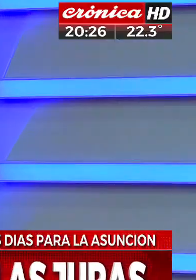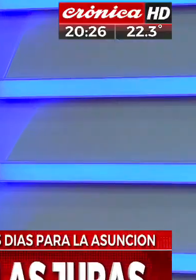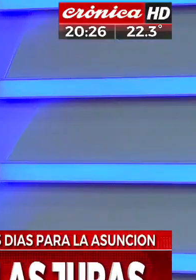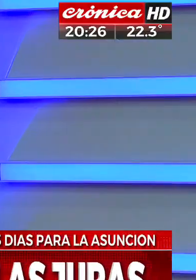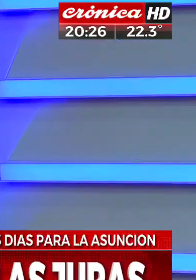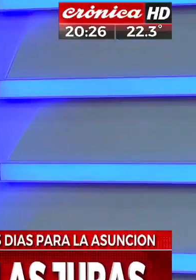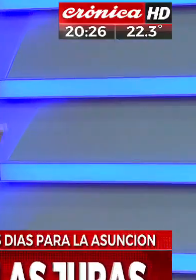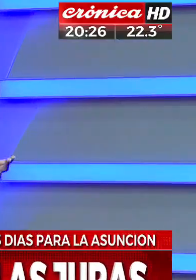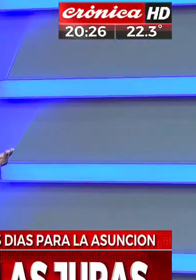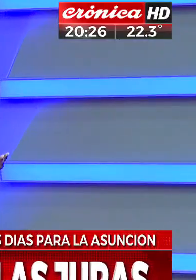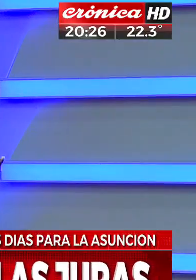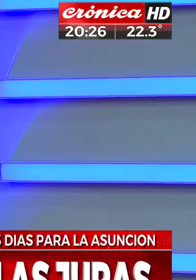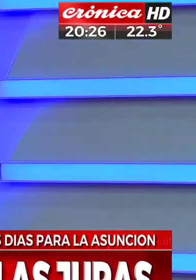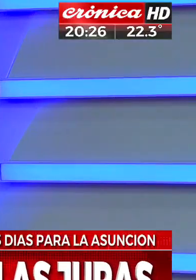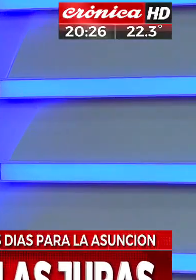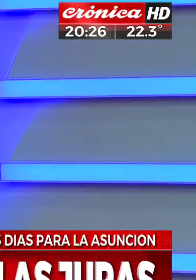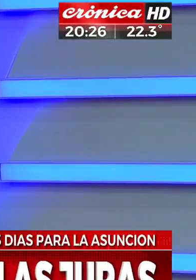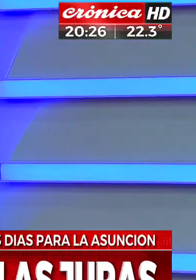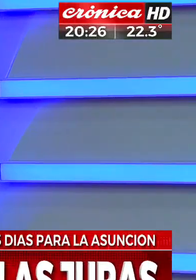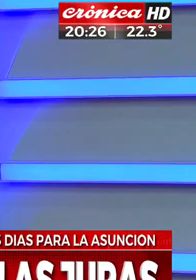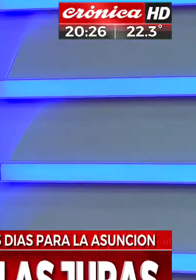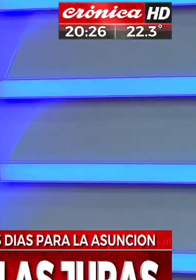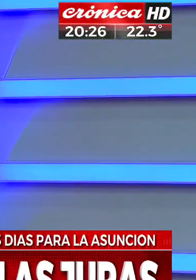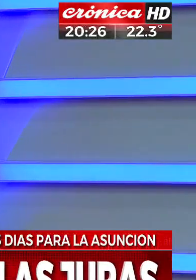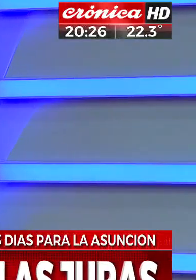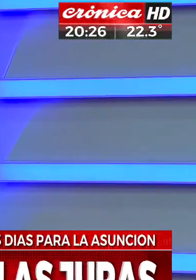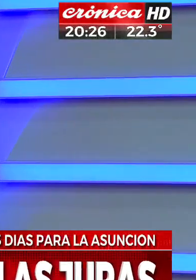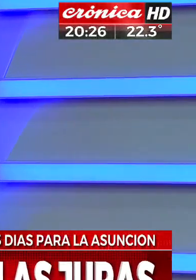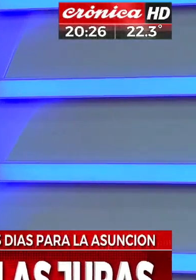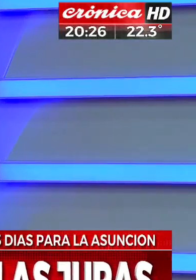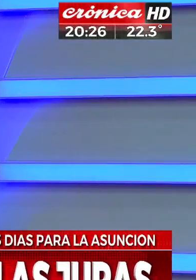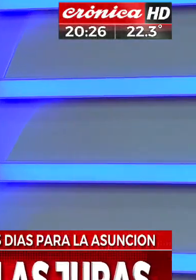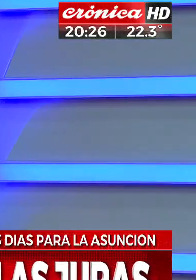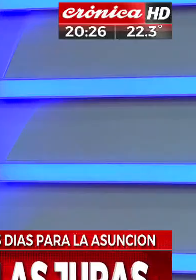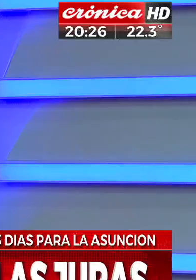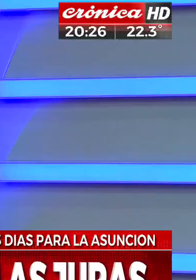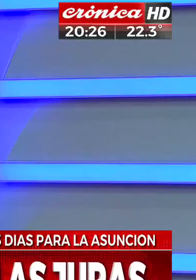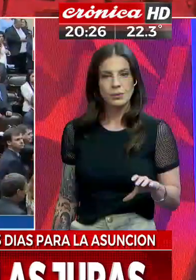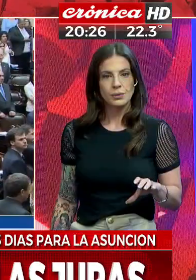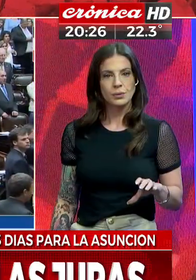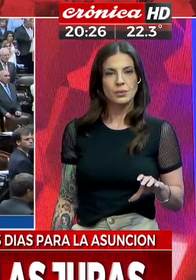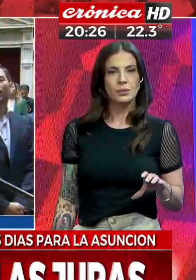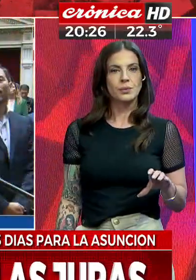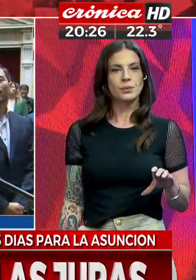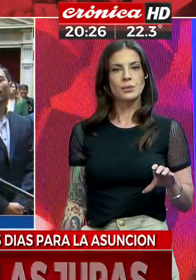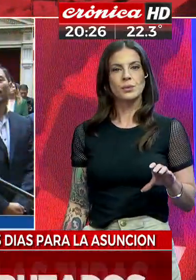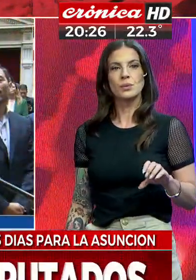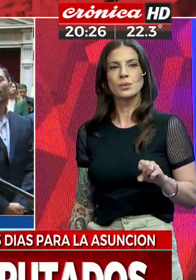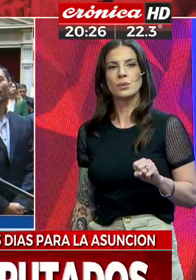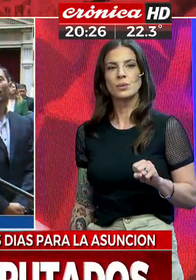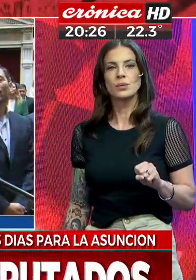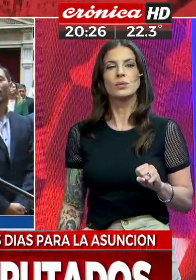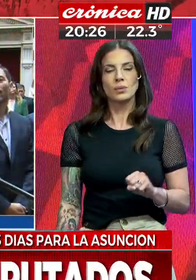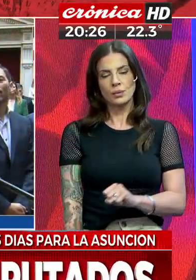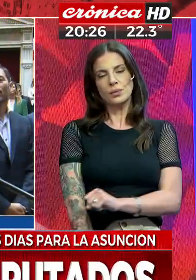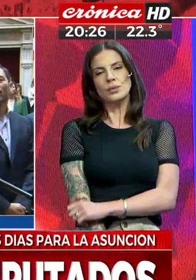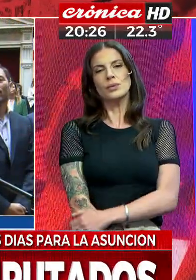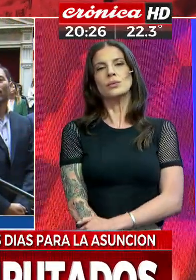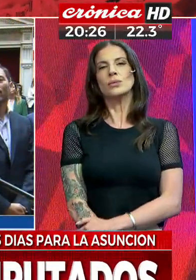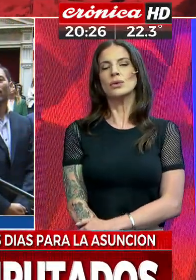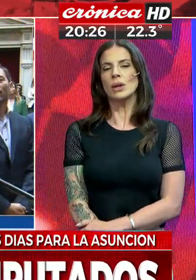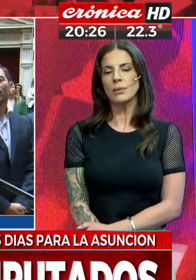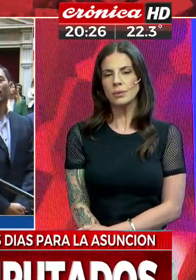está fraccionado, no hay mayoría, obviamente, de La Libertad Avanza, y va a pasar todo por acá. Monserrat, es difícil saber lo que va a pasar